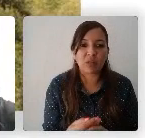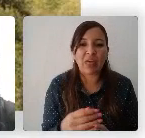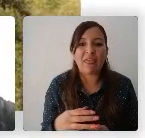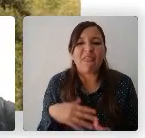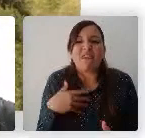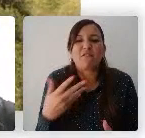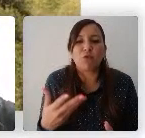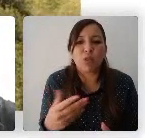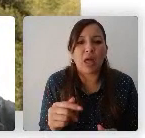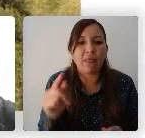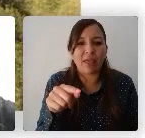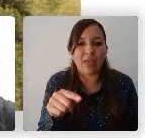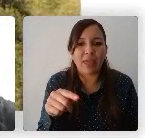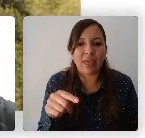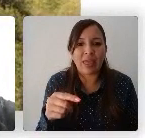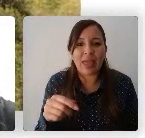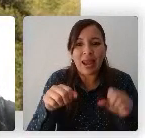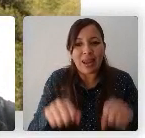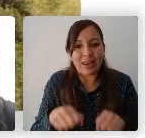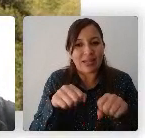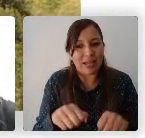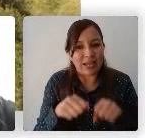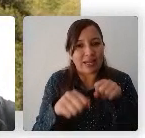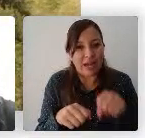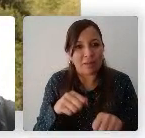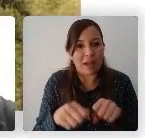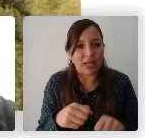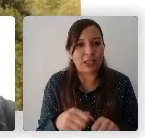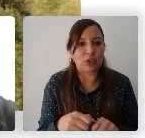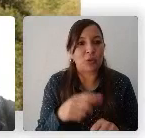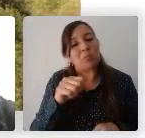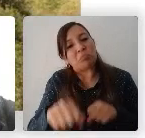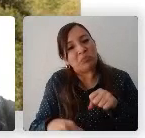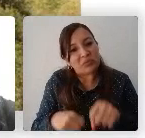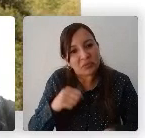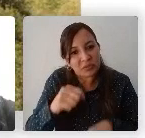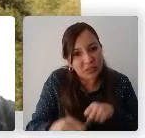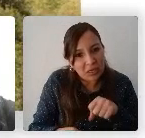menciona ahí, se puede apreciar, se puede desarrollar diferentes actividades también,